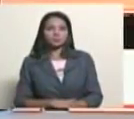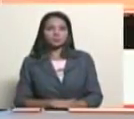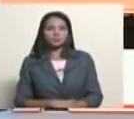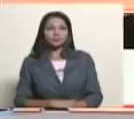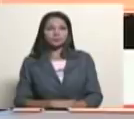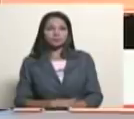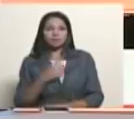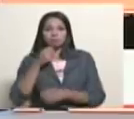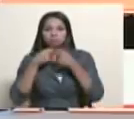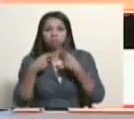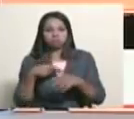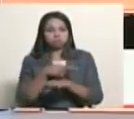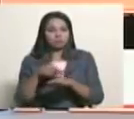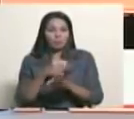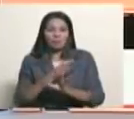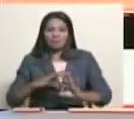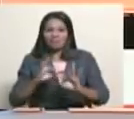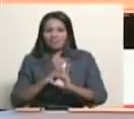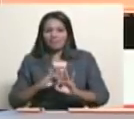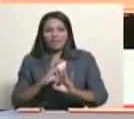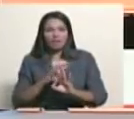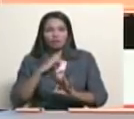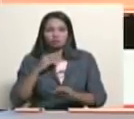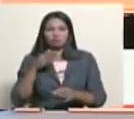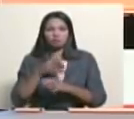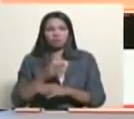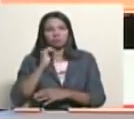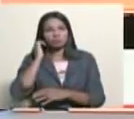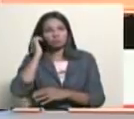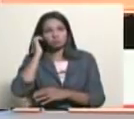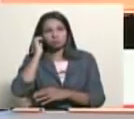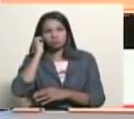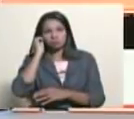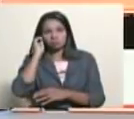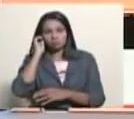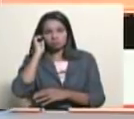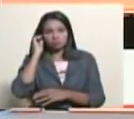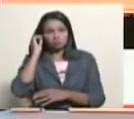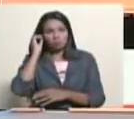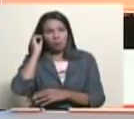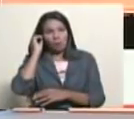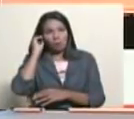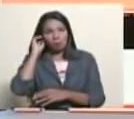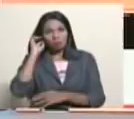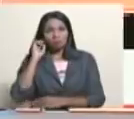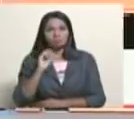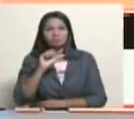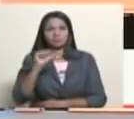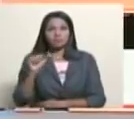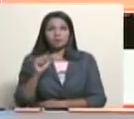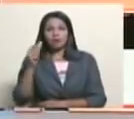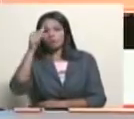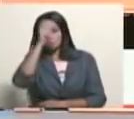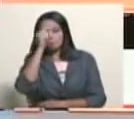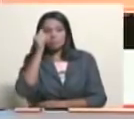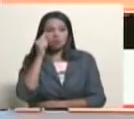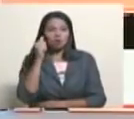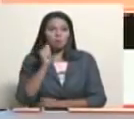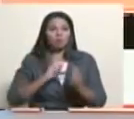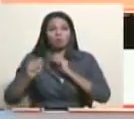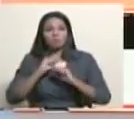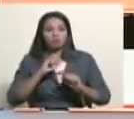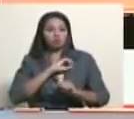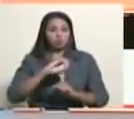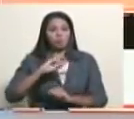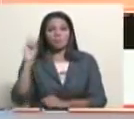sin perder tiempo, nos lanzamos en una jornada sábado y domingo con el movimiento Somos Venezuela